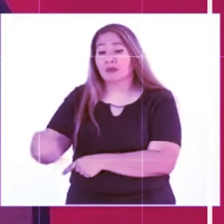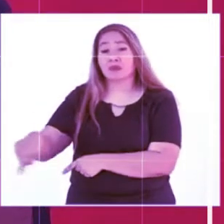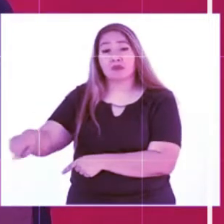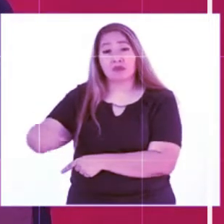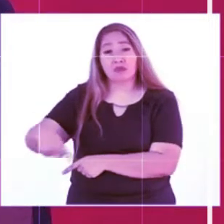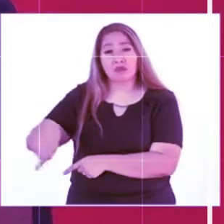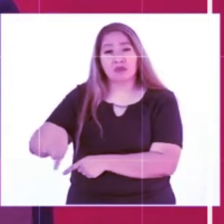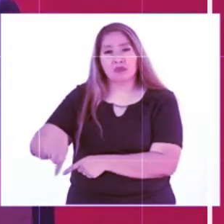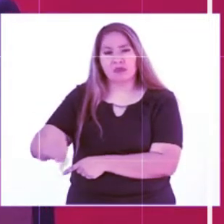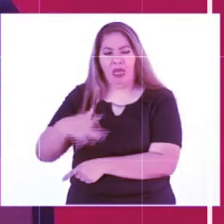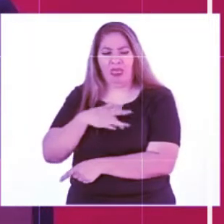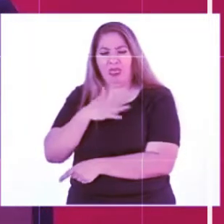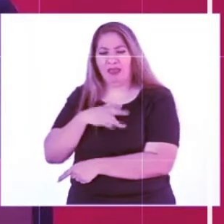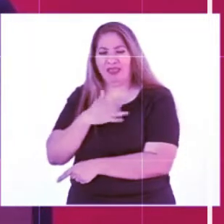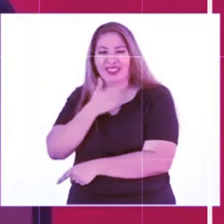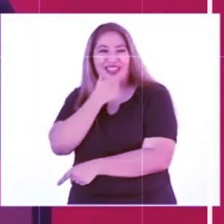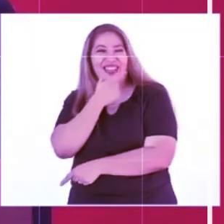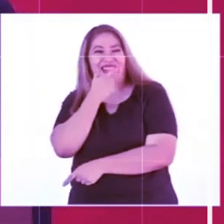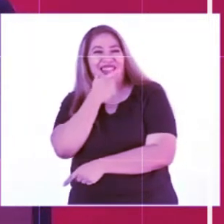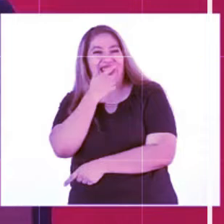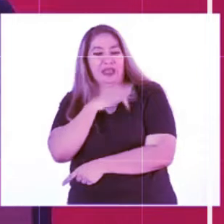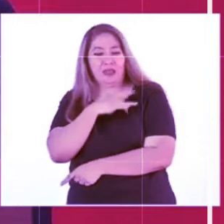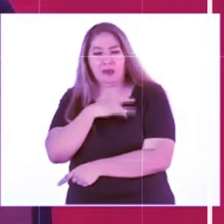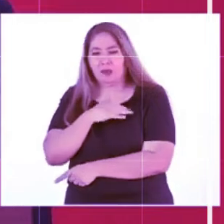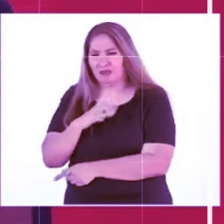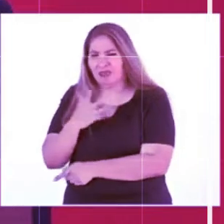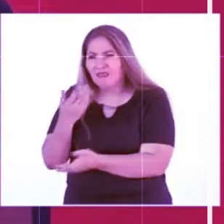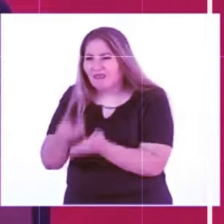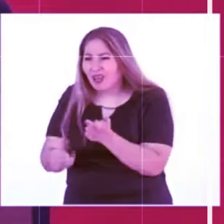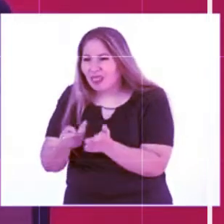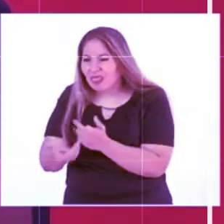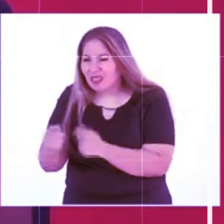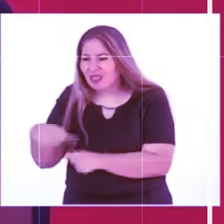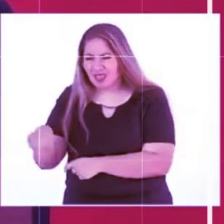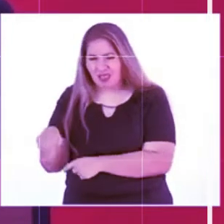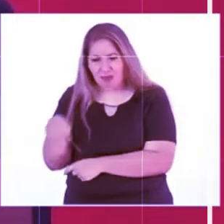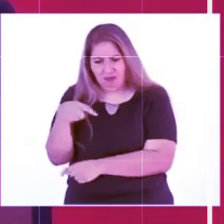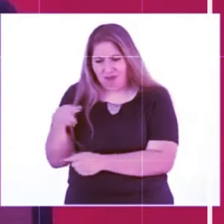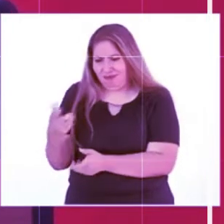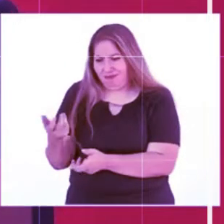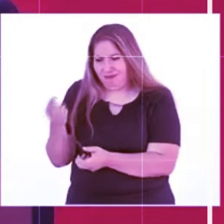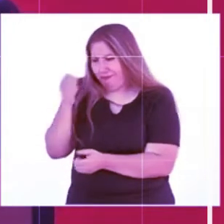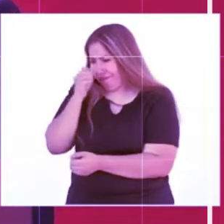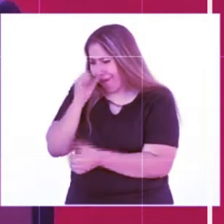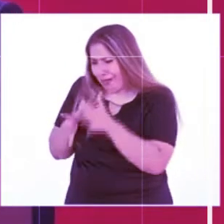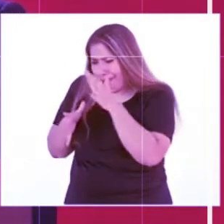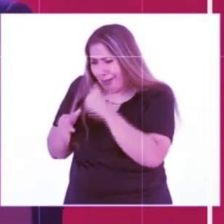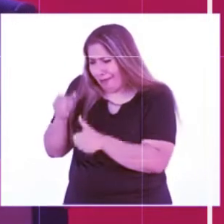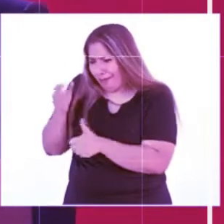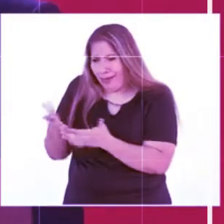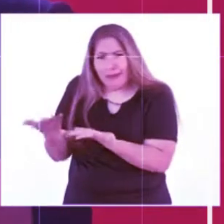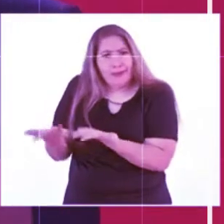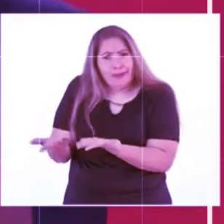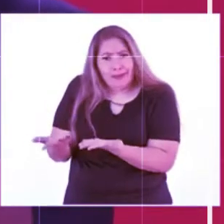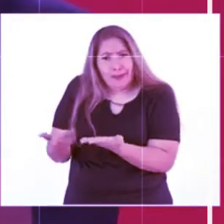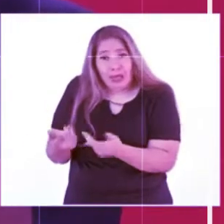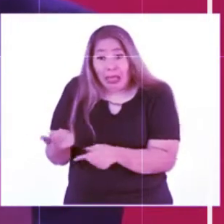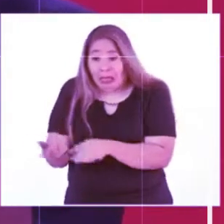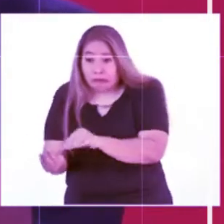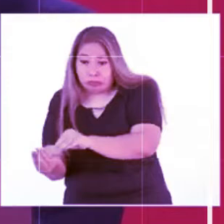hasta de sentido del humor. Y estas estupideces se trasladaron a